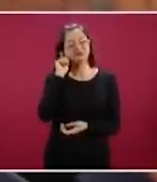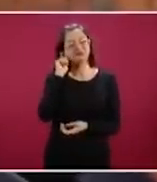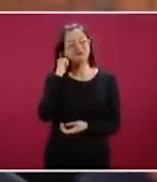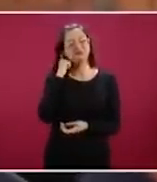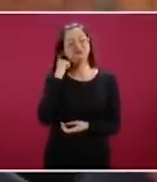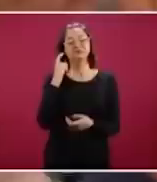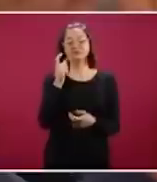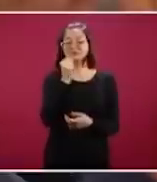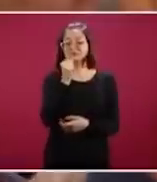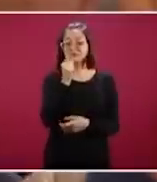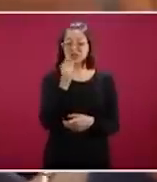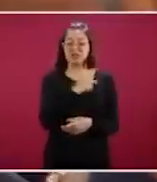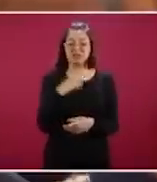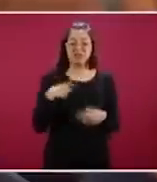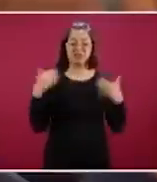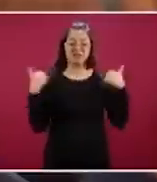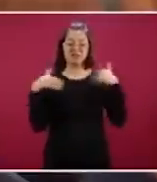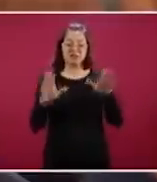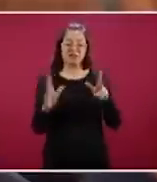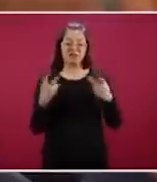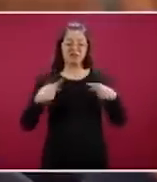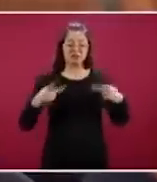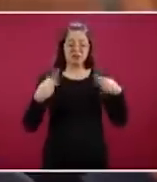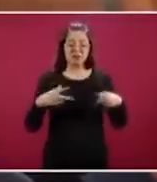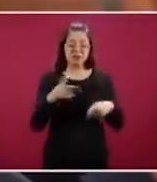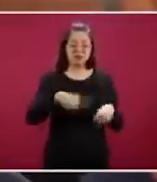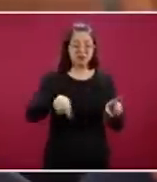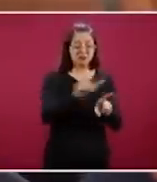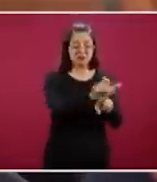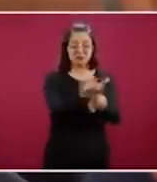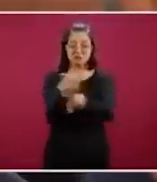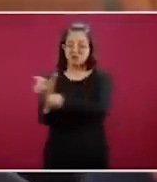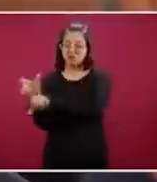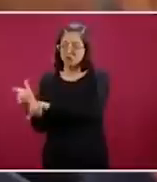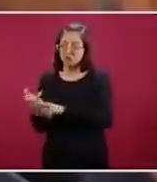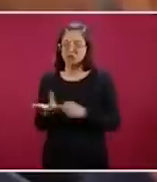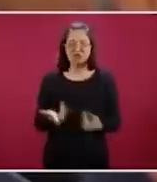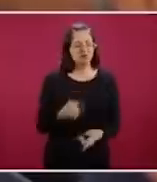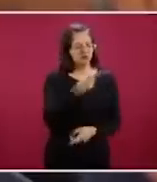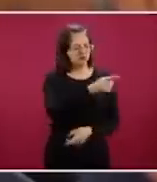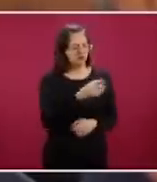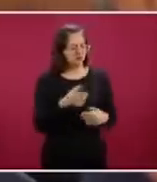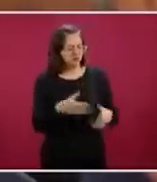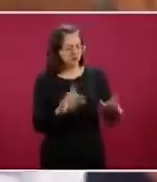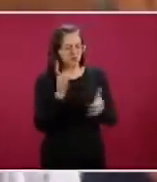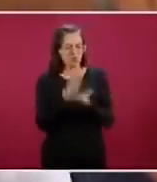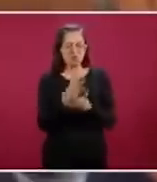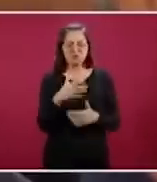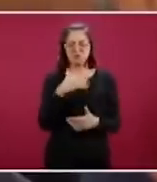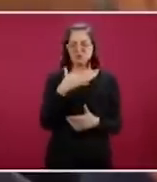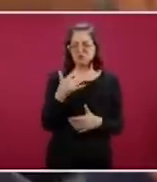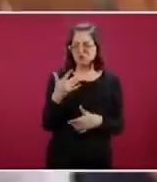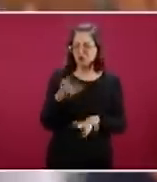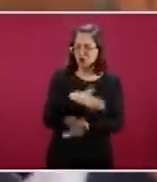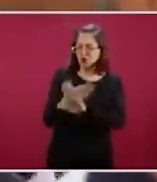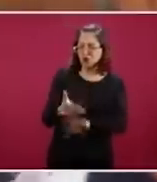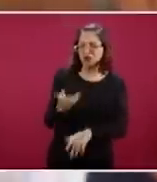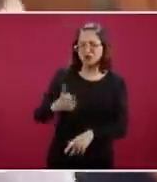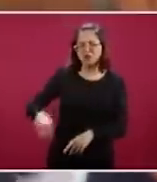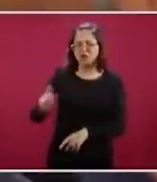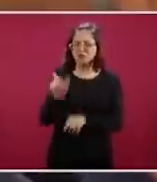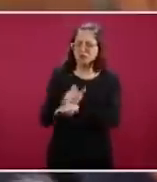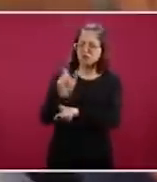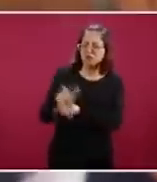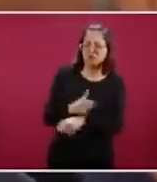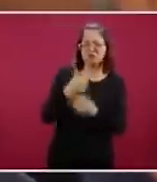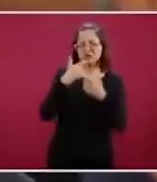cuidando a la ciudadanía, no cuidándoles las espaldas a esos que ya no son nada y que nada más han estado para burlarse del gobierno, burlarse del pueblo y burlarse de